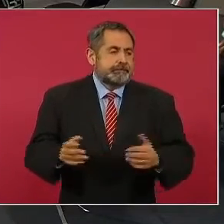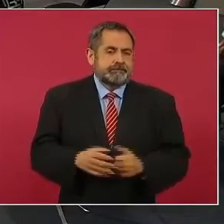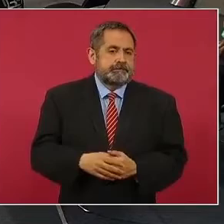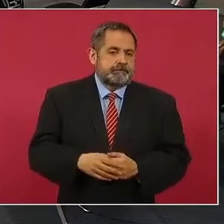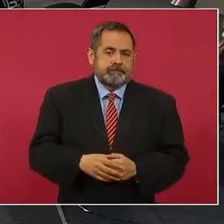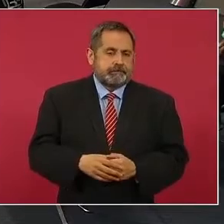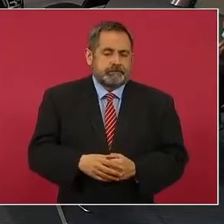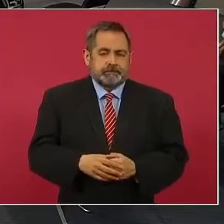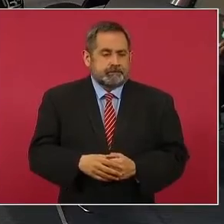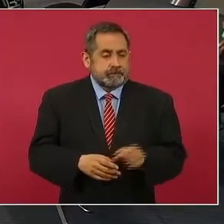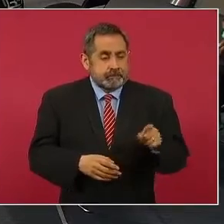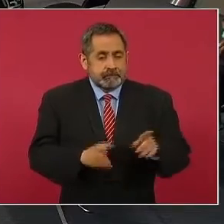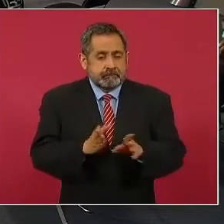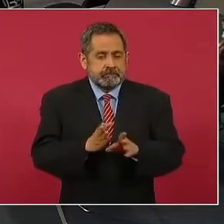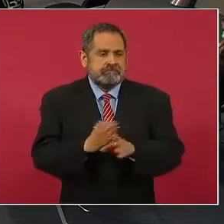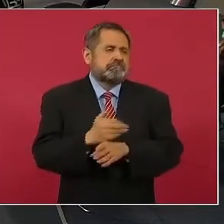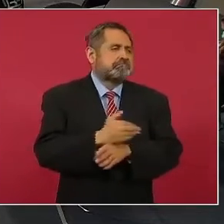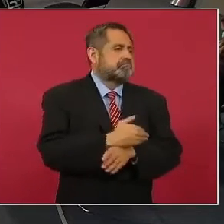Y terminaron